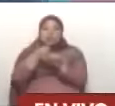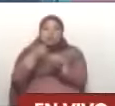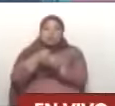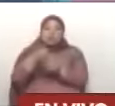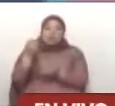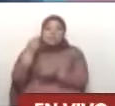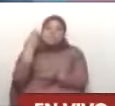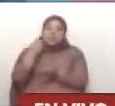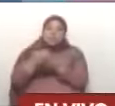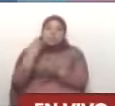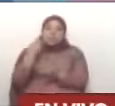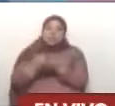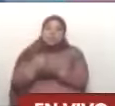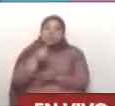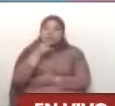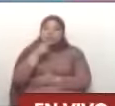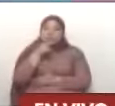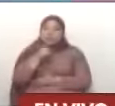de Maturín desde allí.